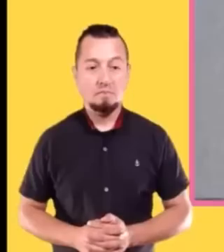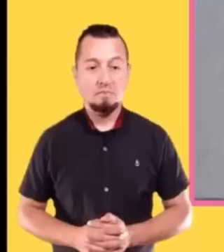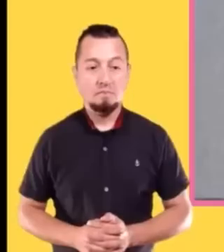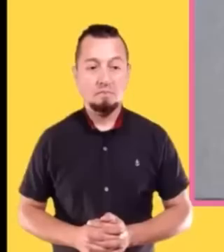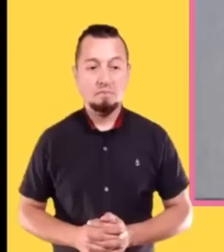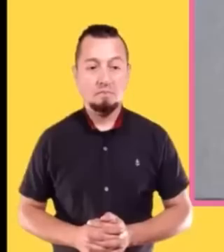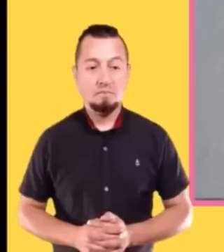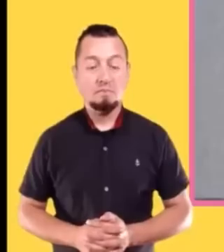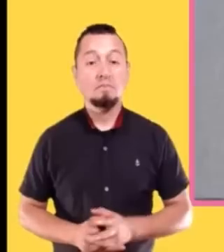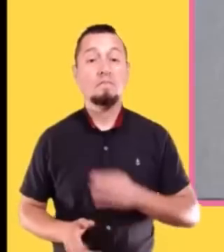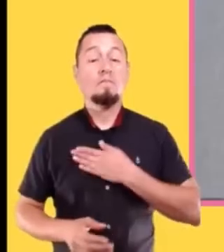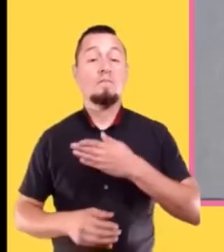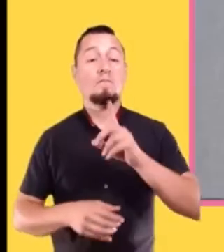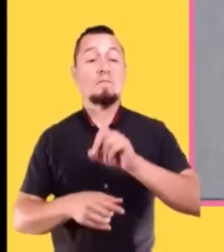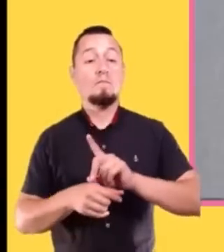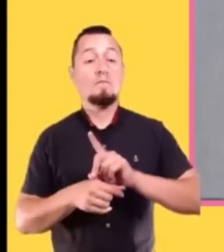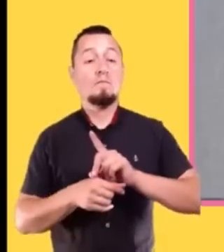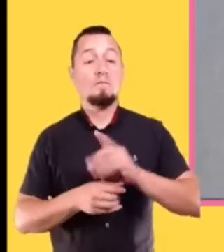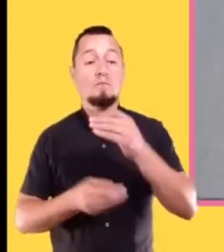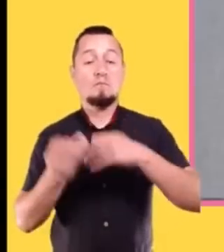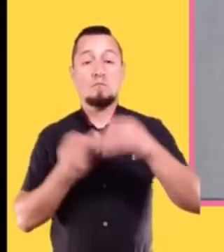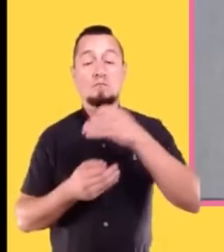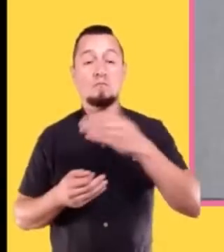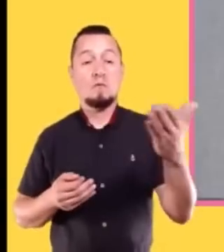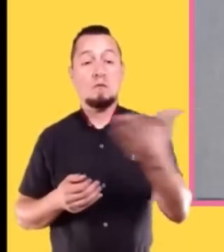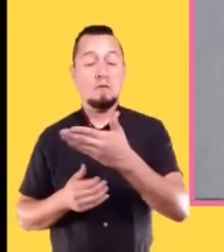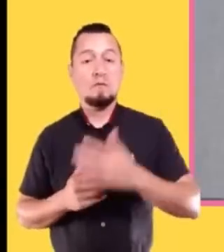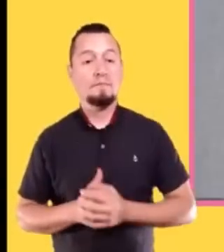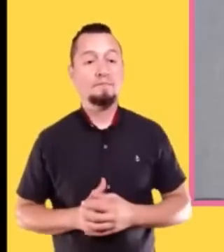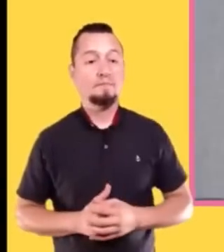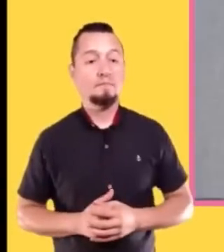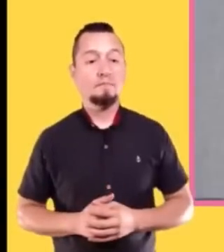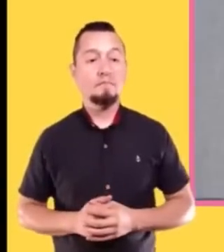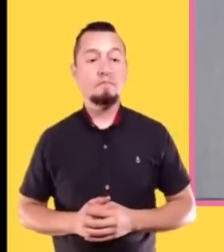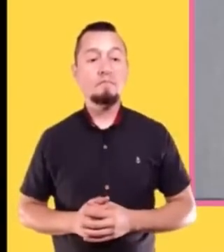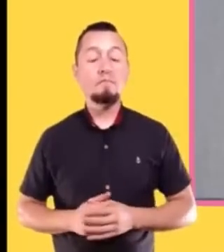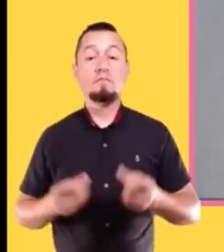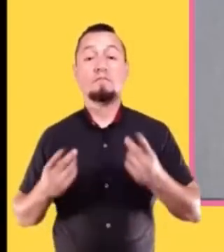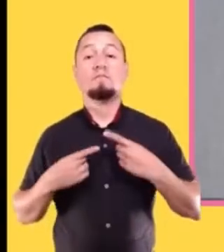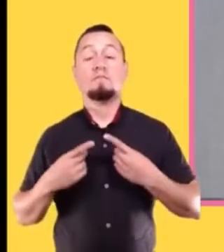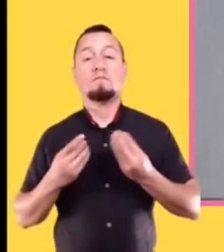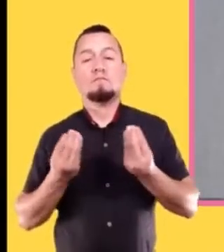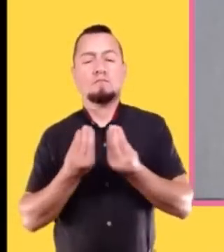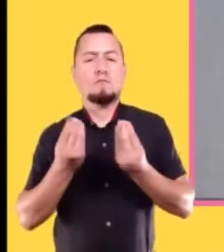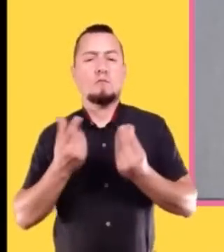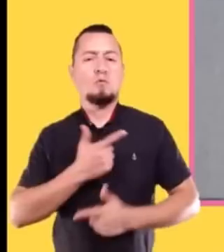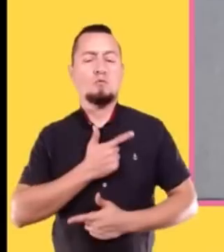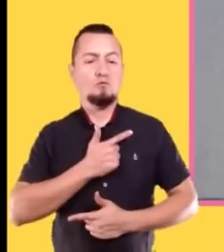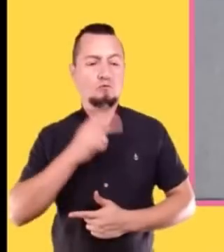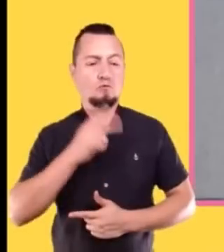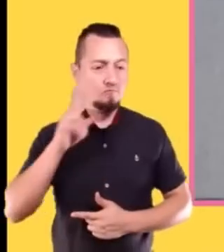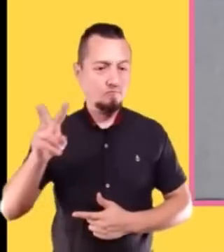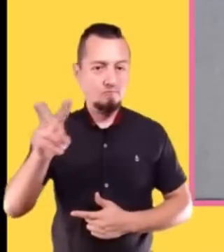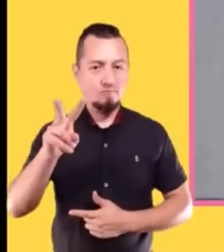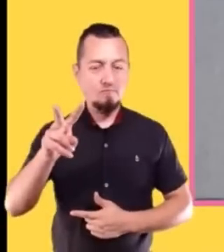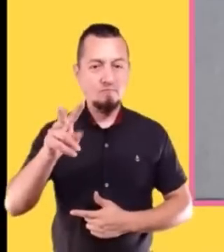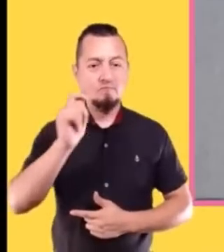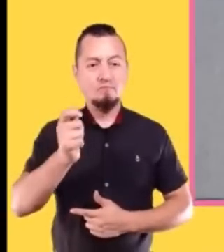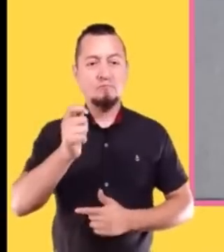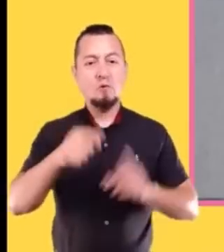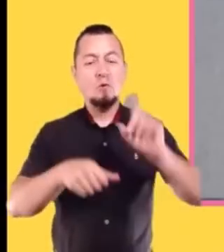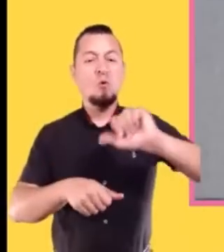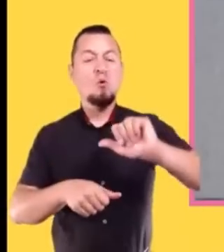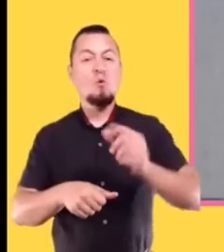Bueno, pues muy buenos días a todas y a todos. Nos da mucho gusto el día de hoy poder abrir la semana abordando un